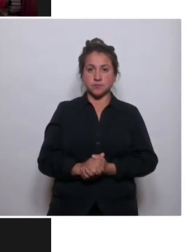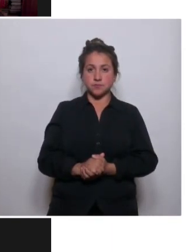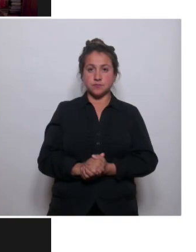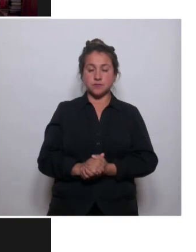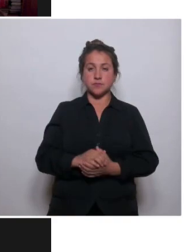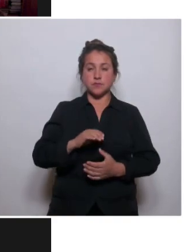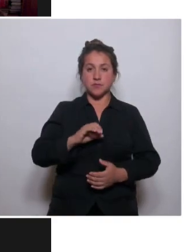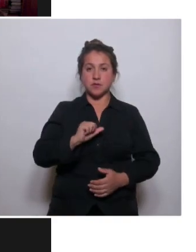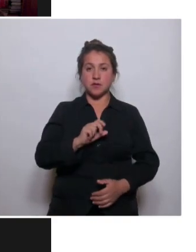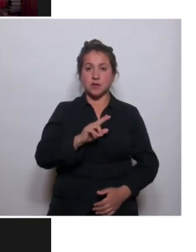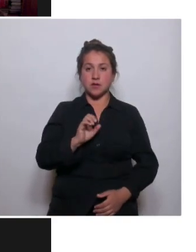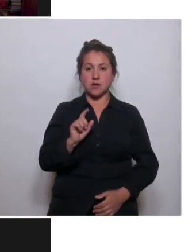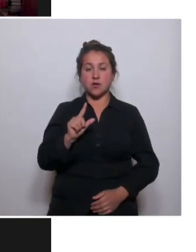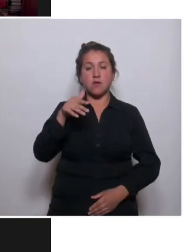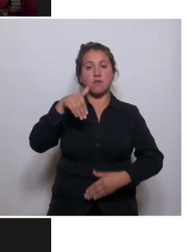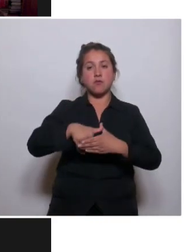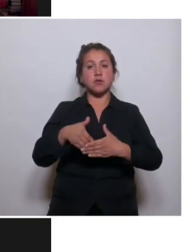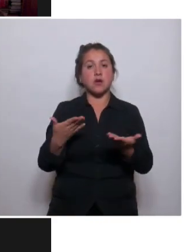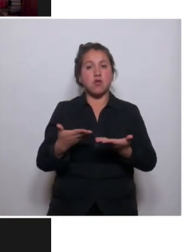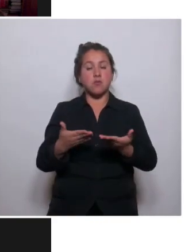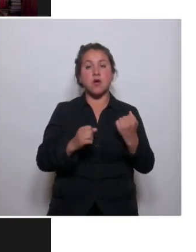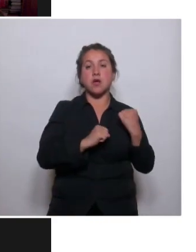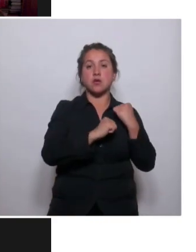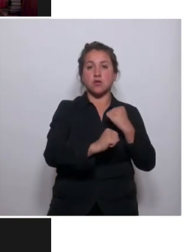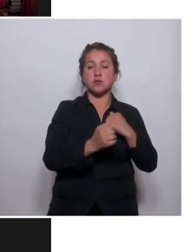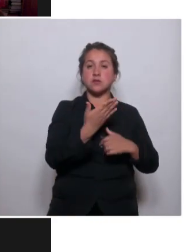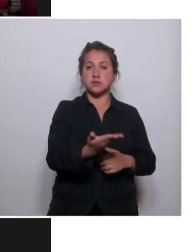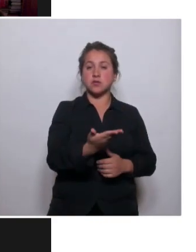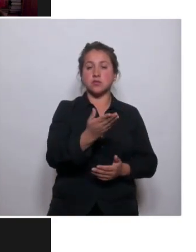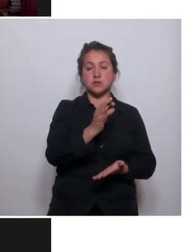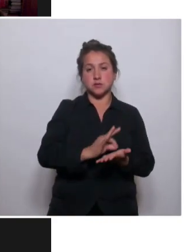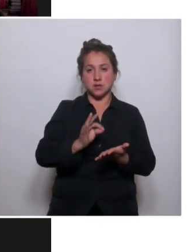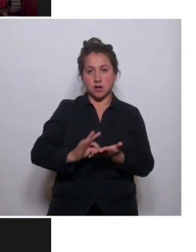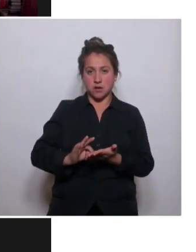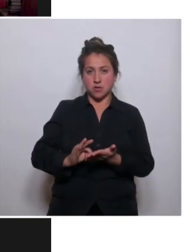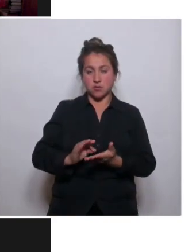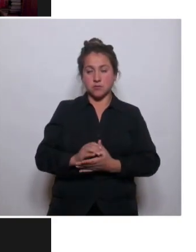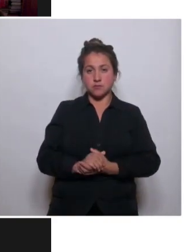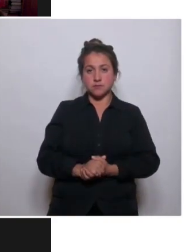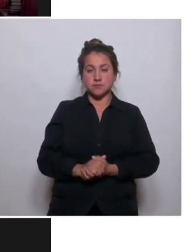Convencional Carol Baum, ¿cómo vota? En contra, señor secretario.